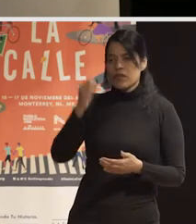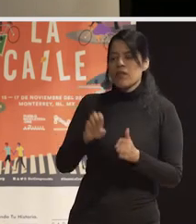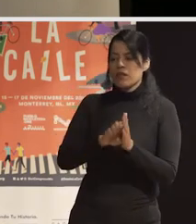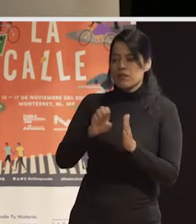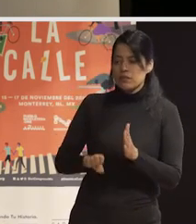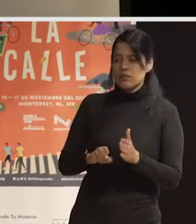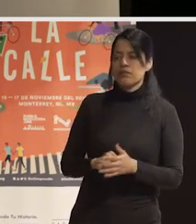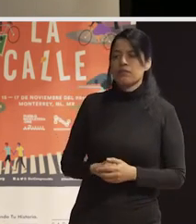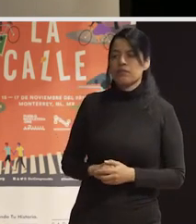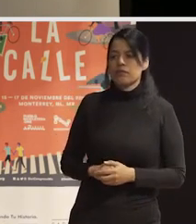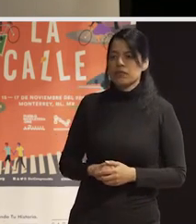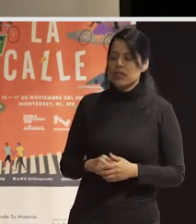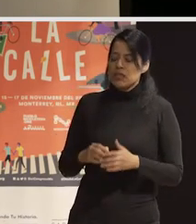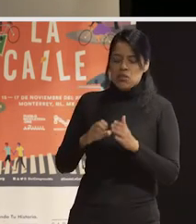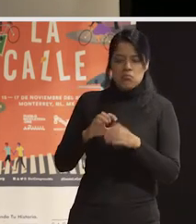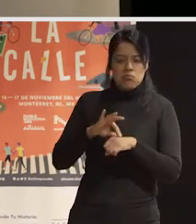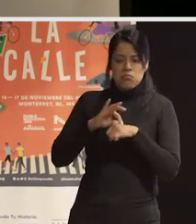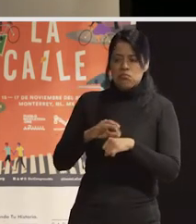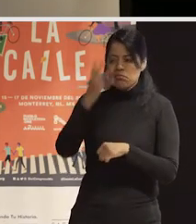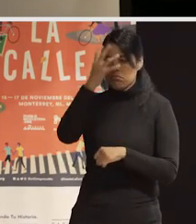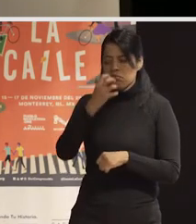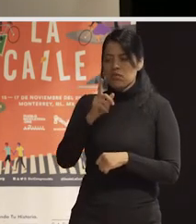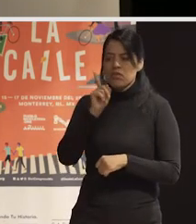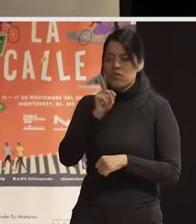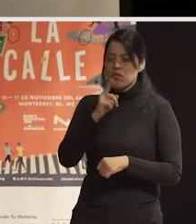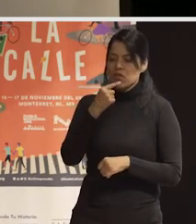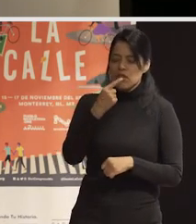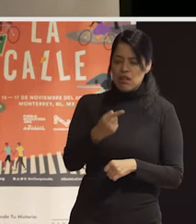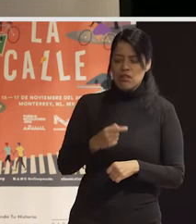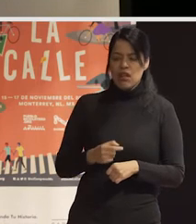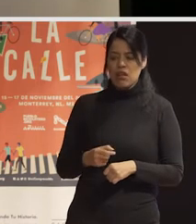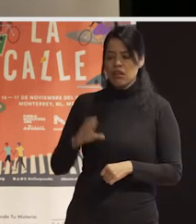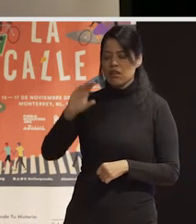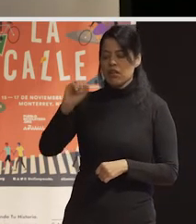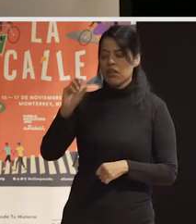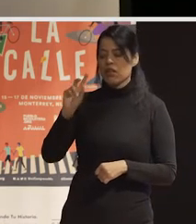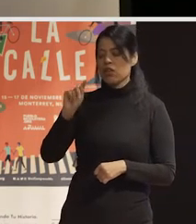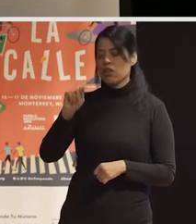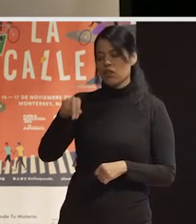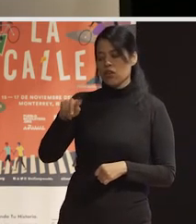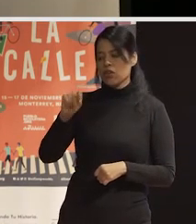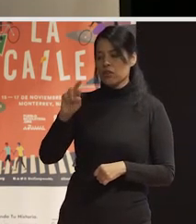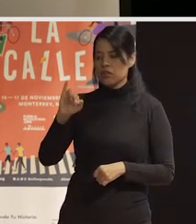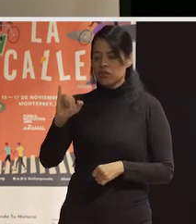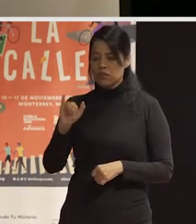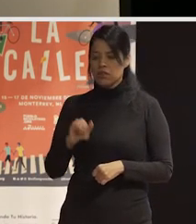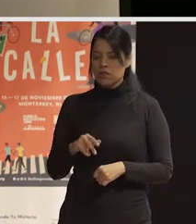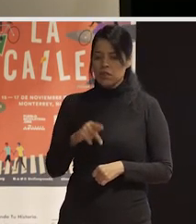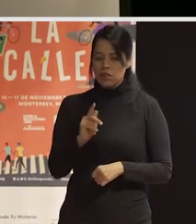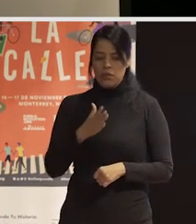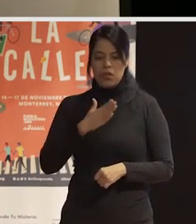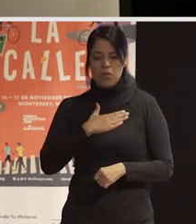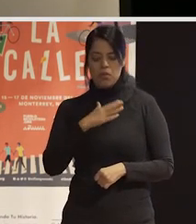muy tristes una señora de country decía pero mi muchacha mi muchacha su criada